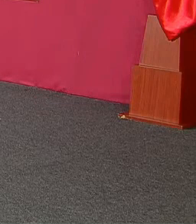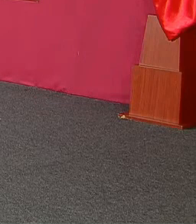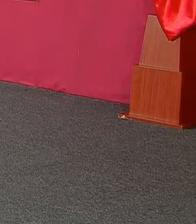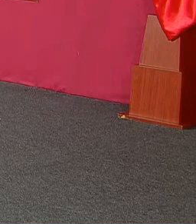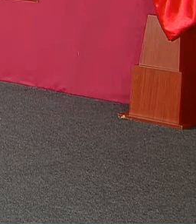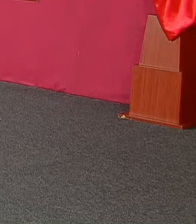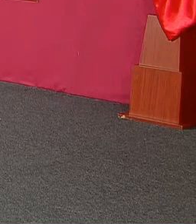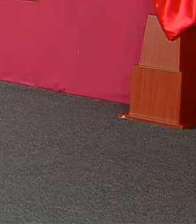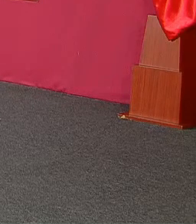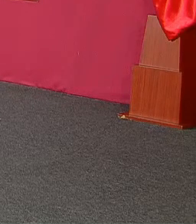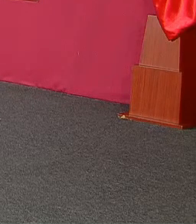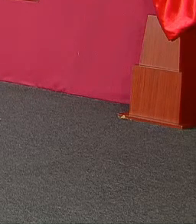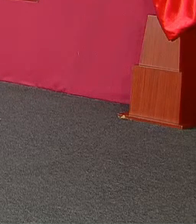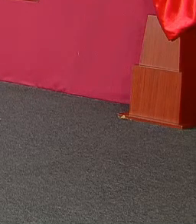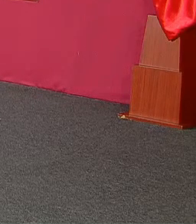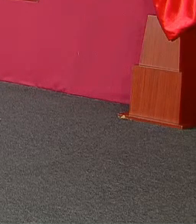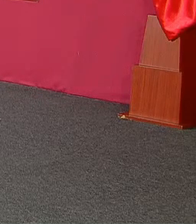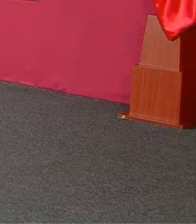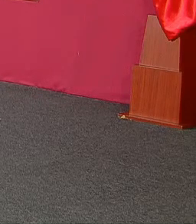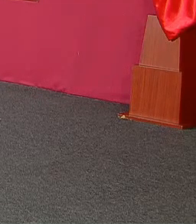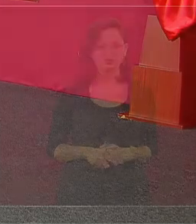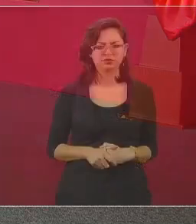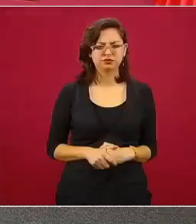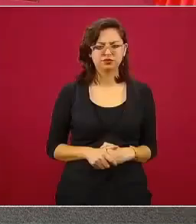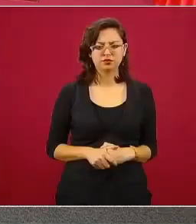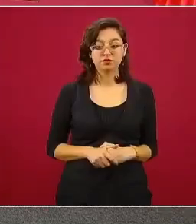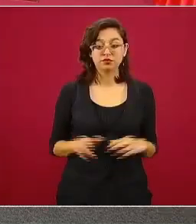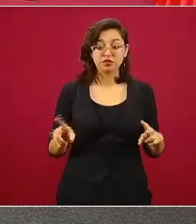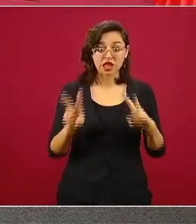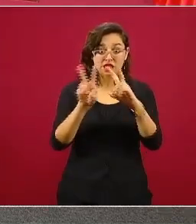estrechamente a los derechos humanos,